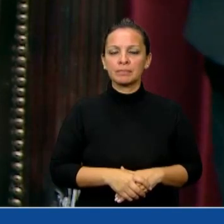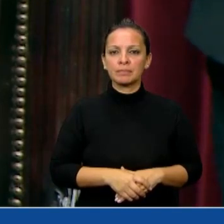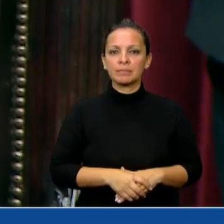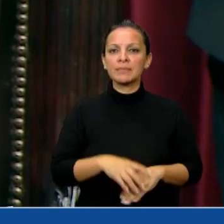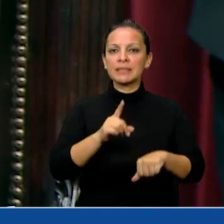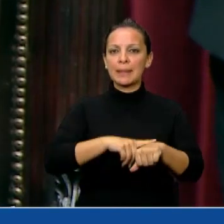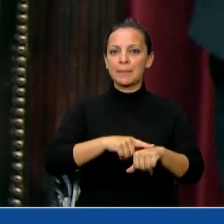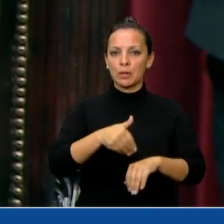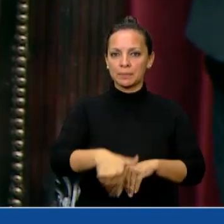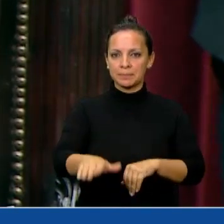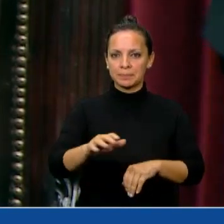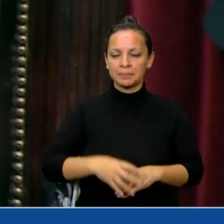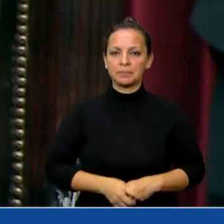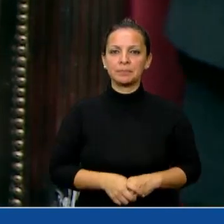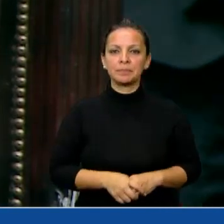Tiempo.